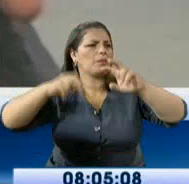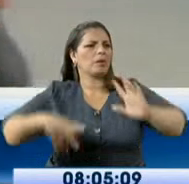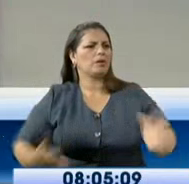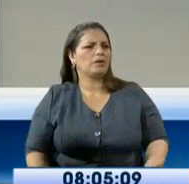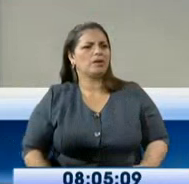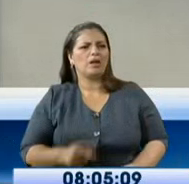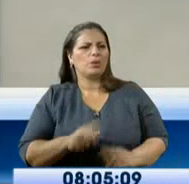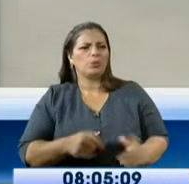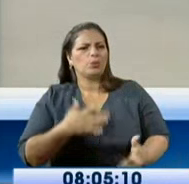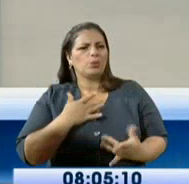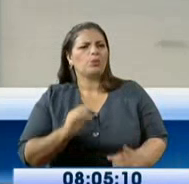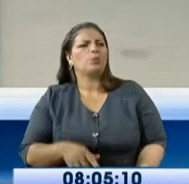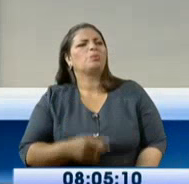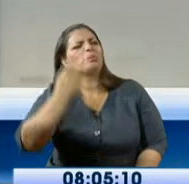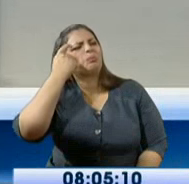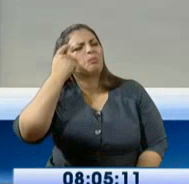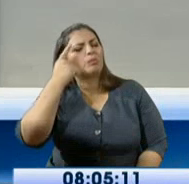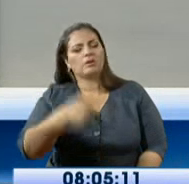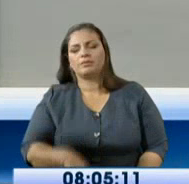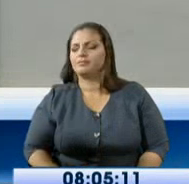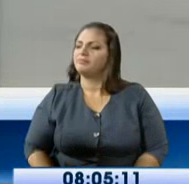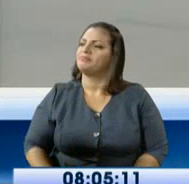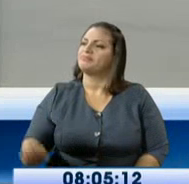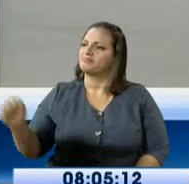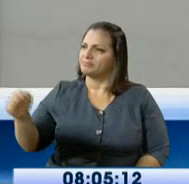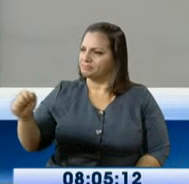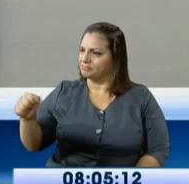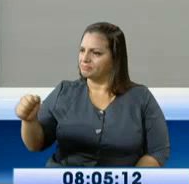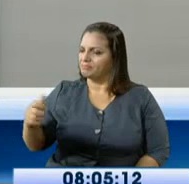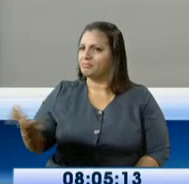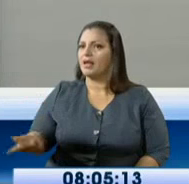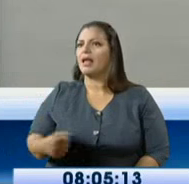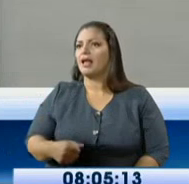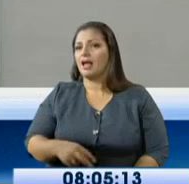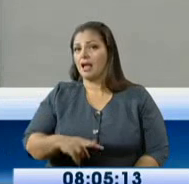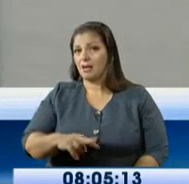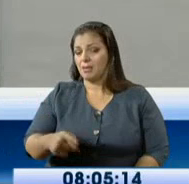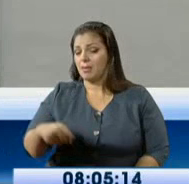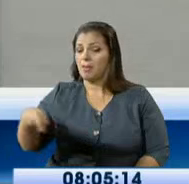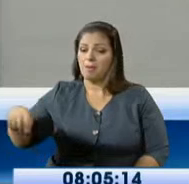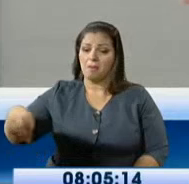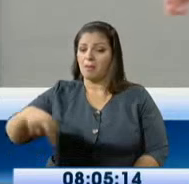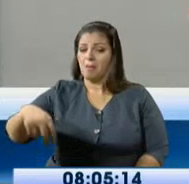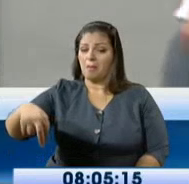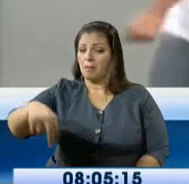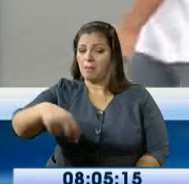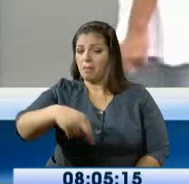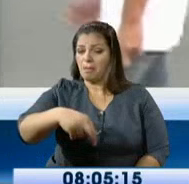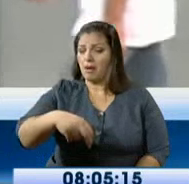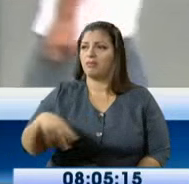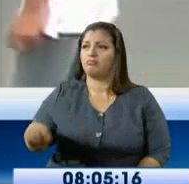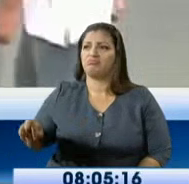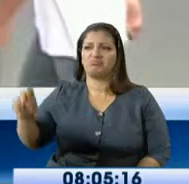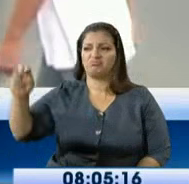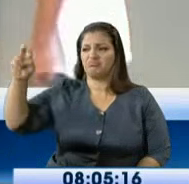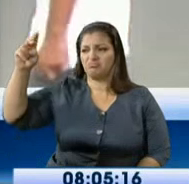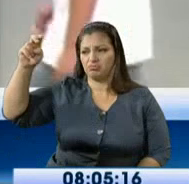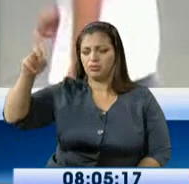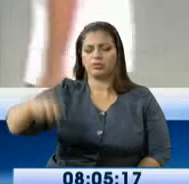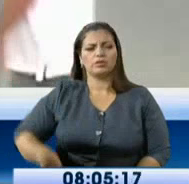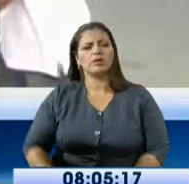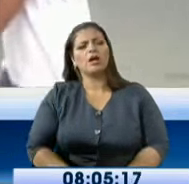Todo al vez de subir los peatones, pasan a debajo de los peatones se pasan al lado de acá. ¿Usted cómo cruzó